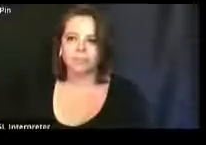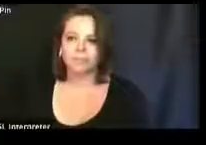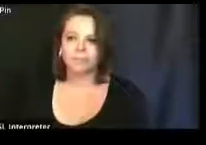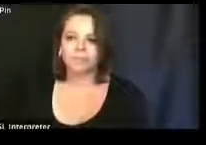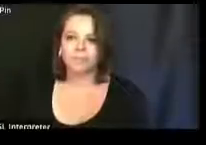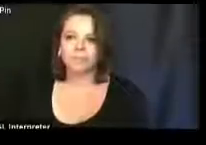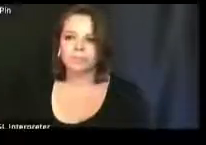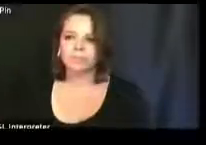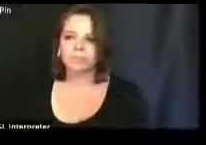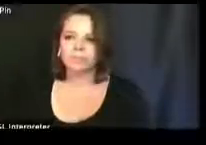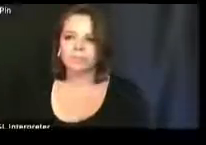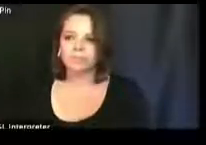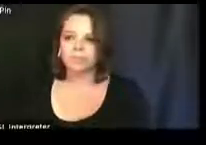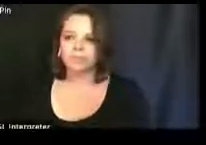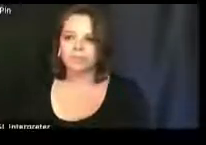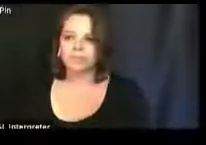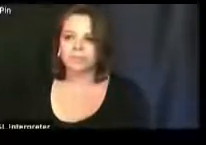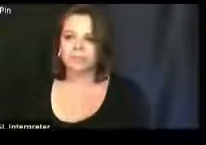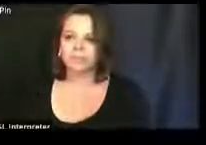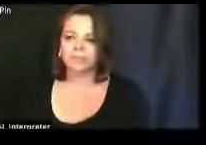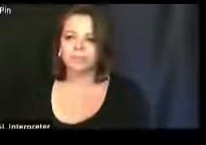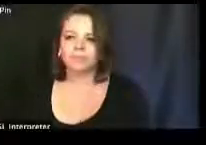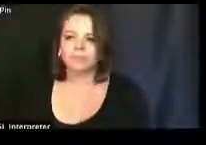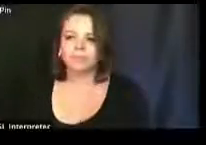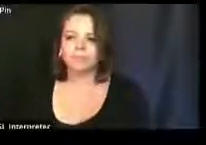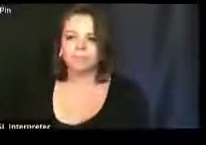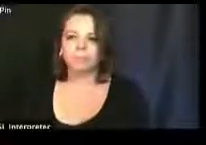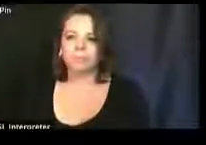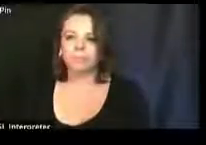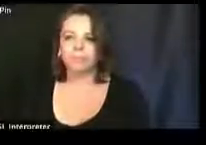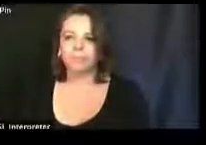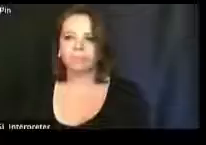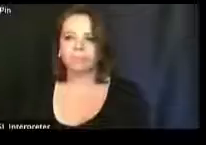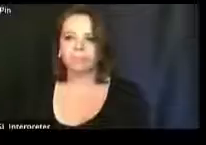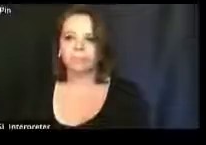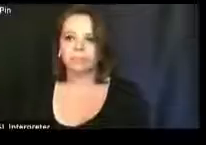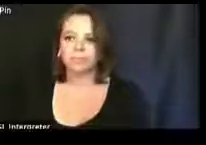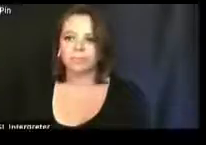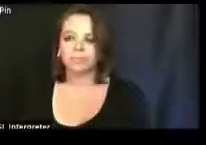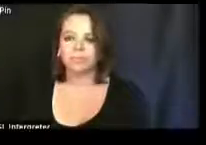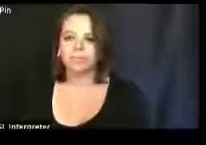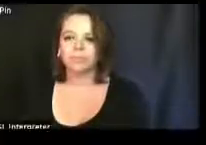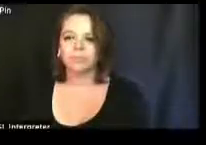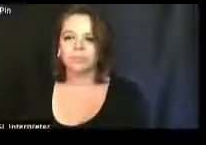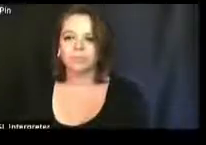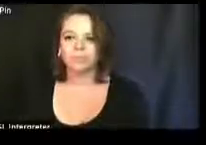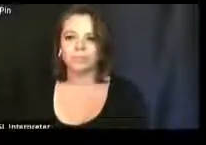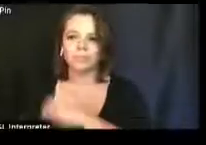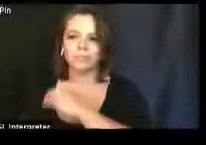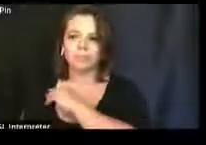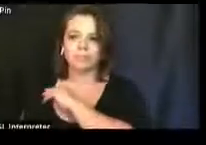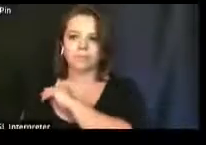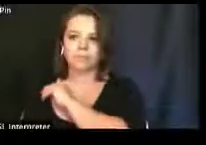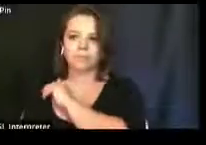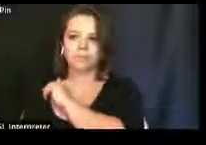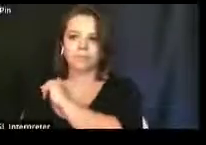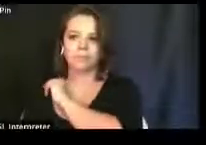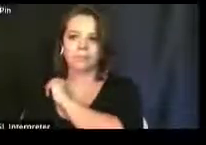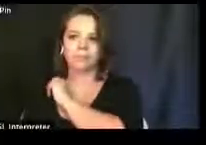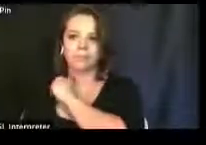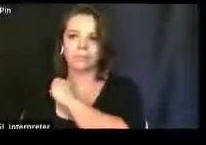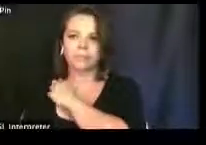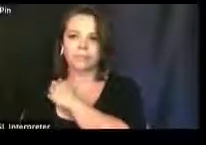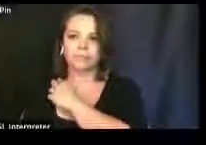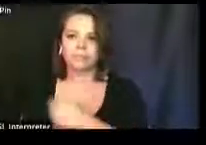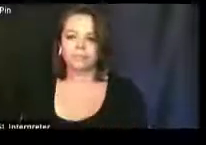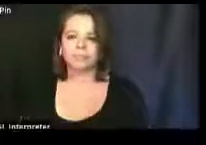para hablar para su referencia en el futuro. La comisión va a aplicar un límite de tiempo de